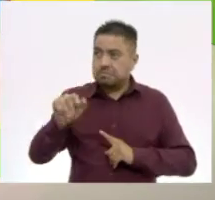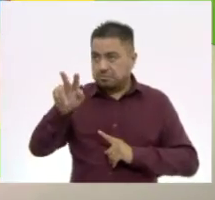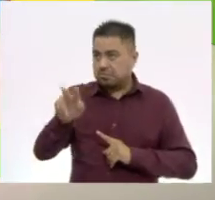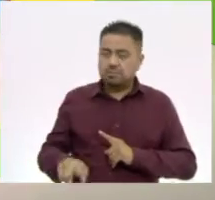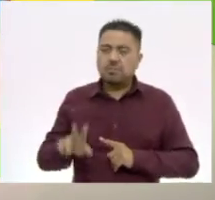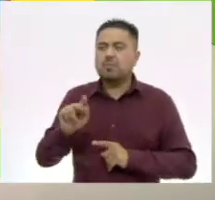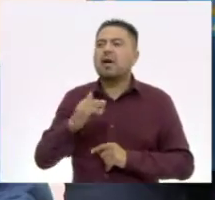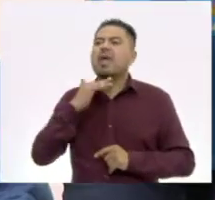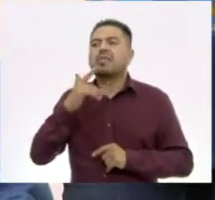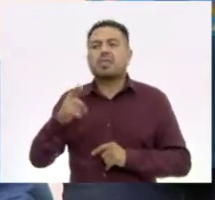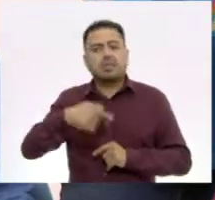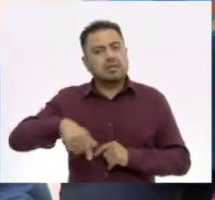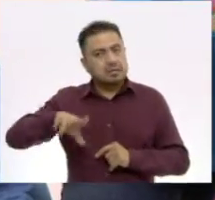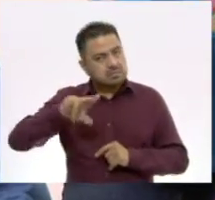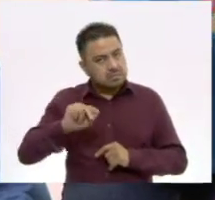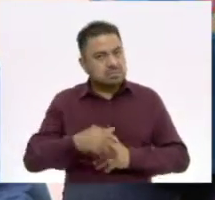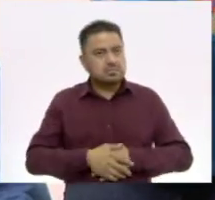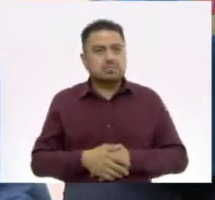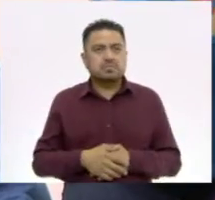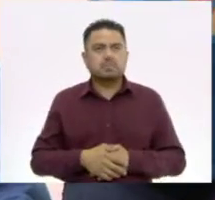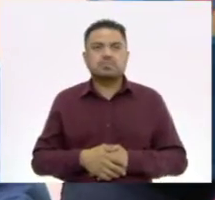sería trampa sí